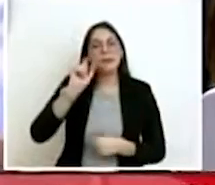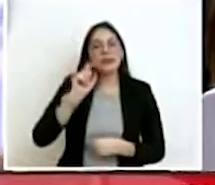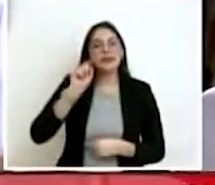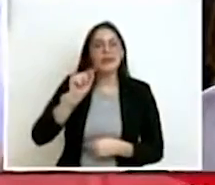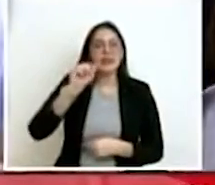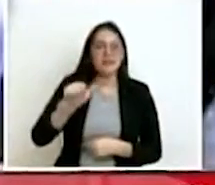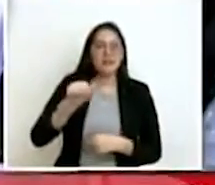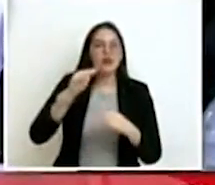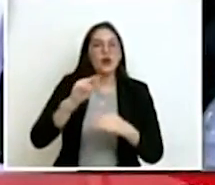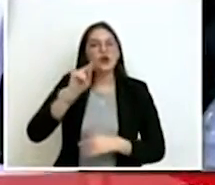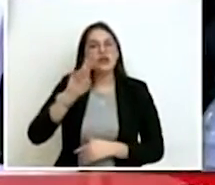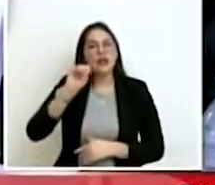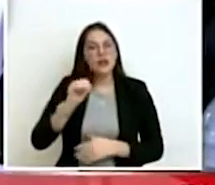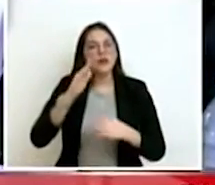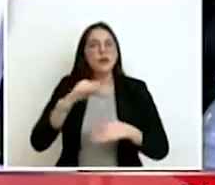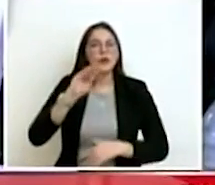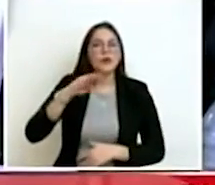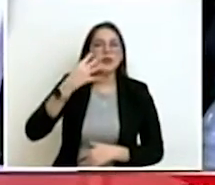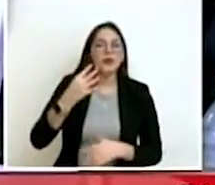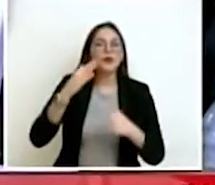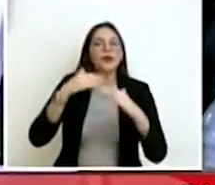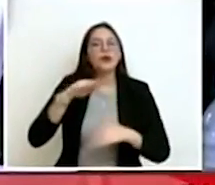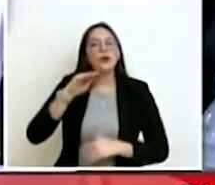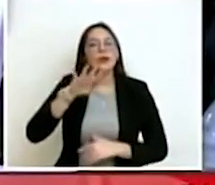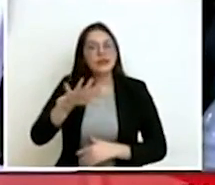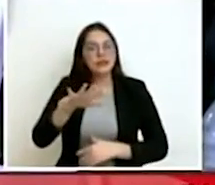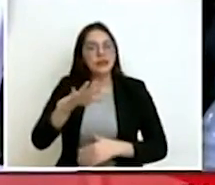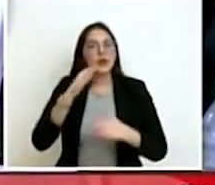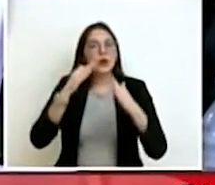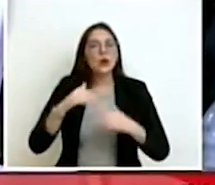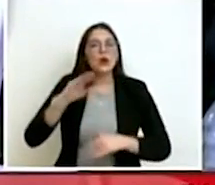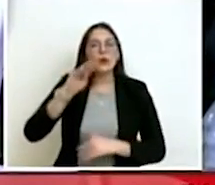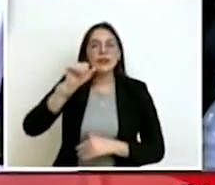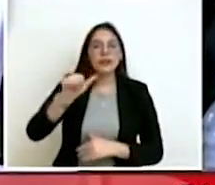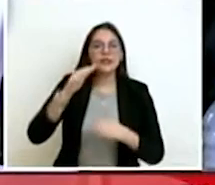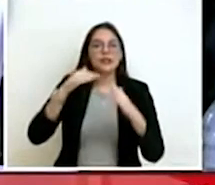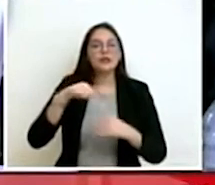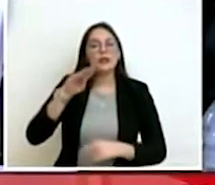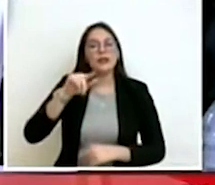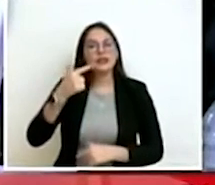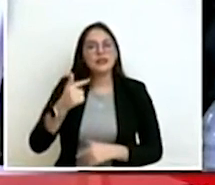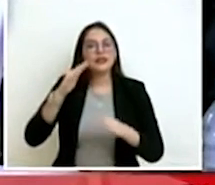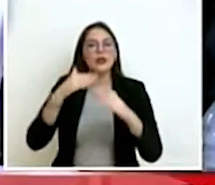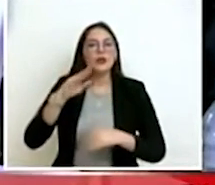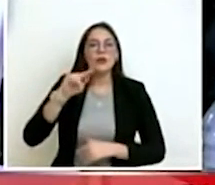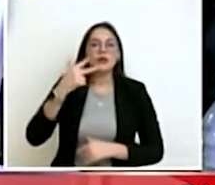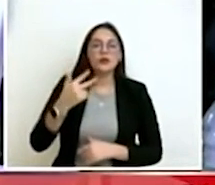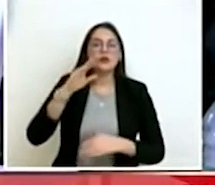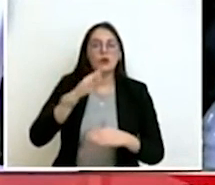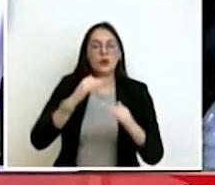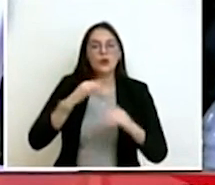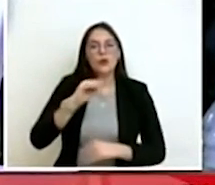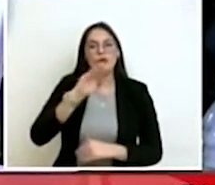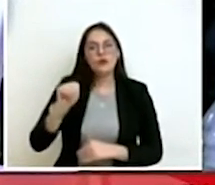20, 76, 89, 94, 95, 96, 97, 98,